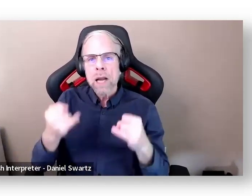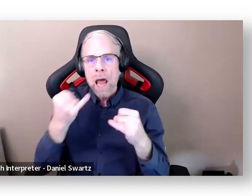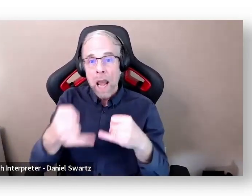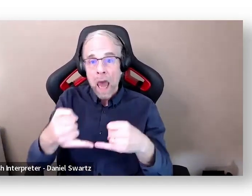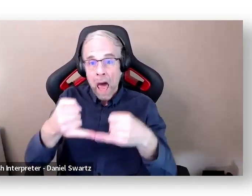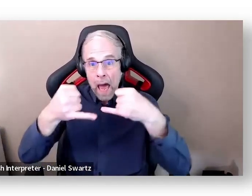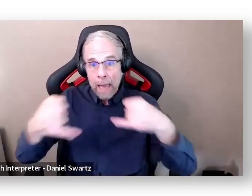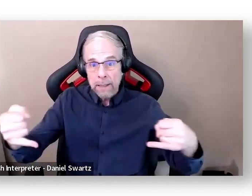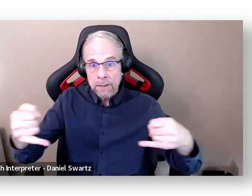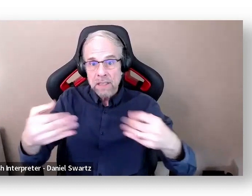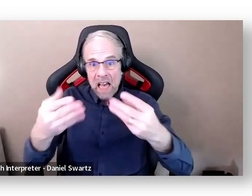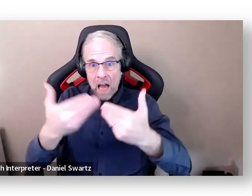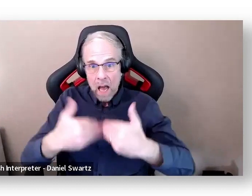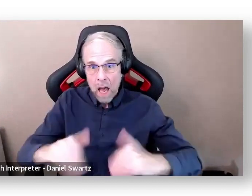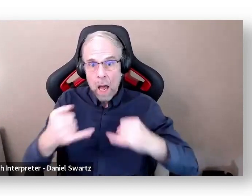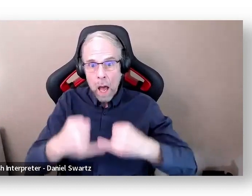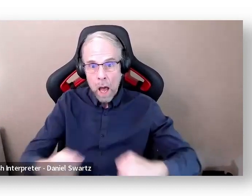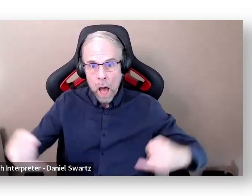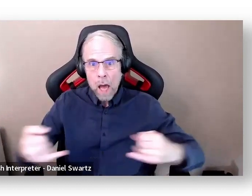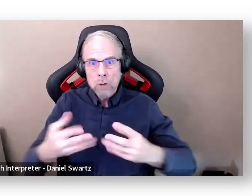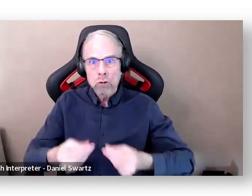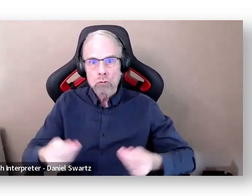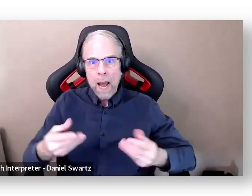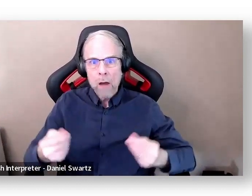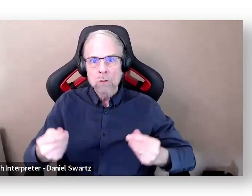Y también les expliqué un poquito